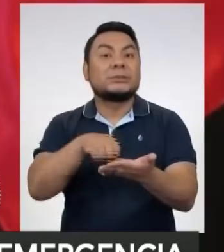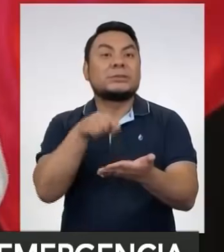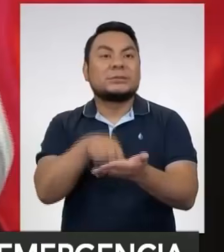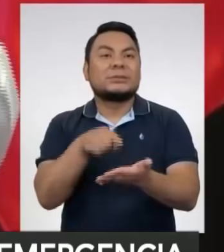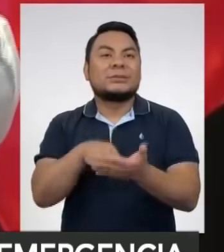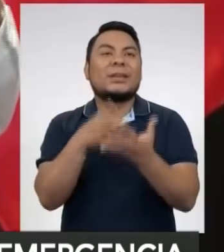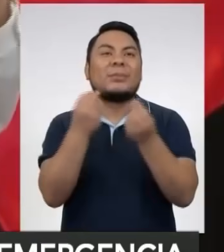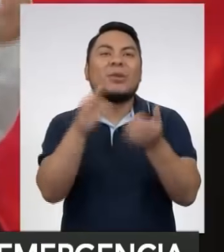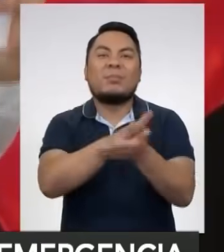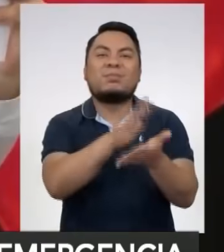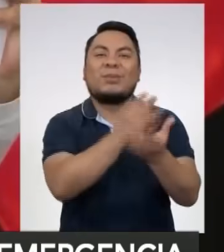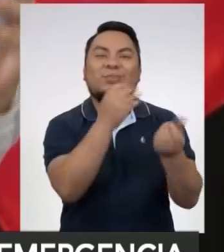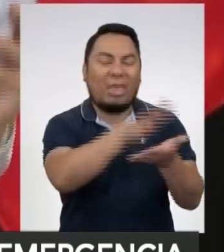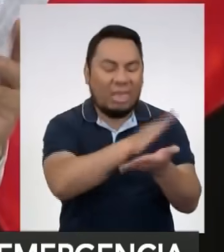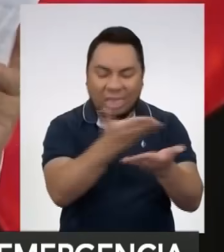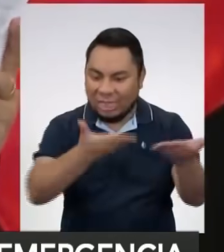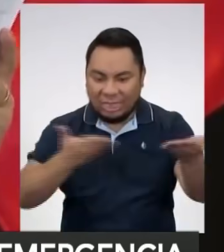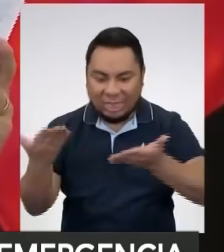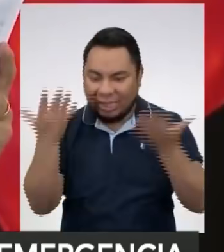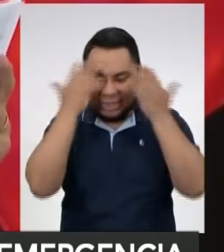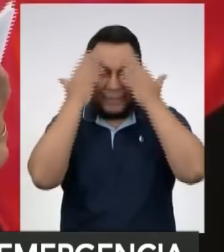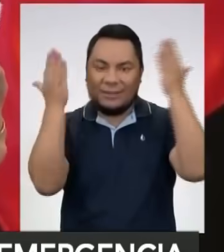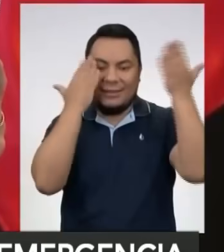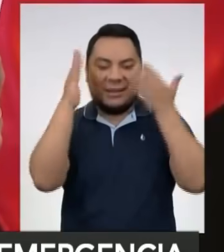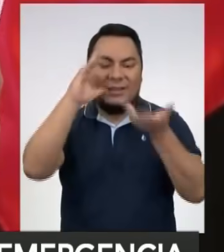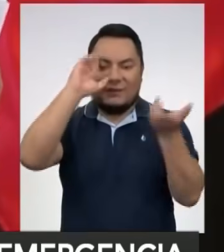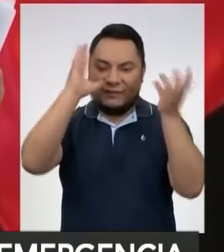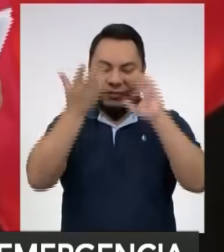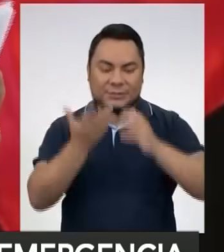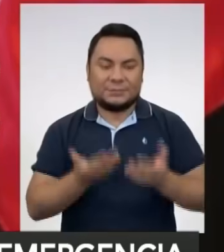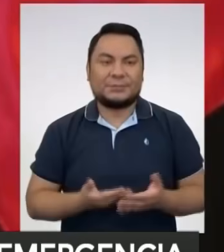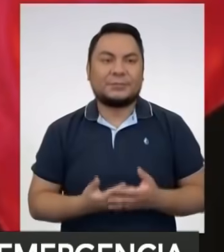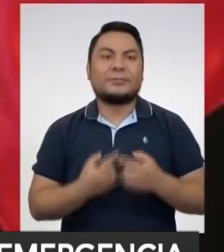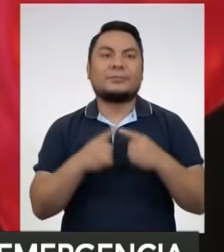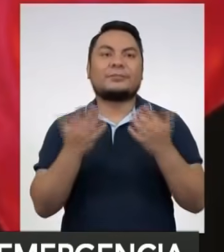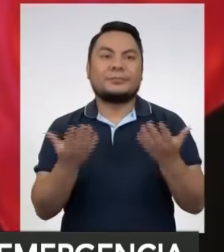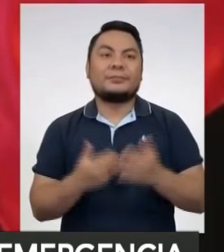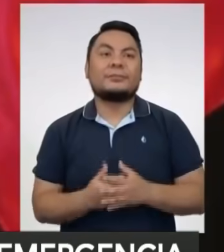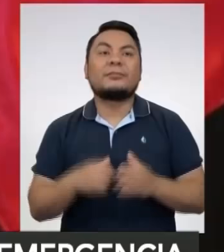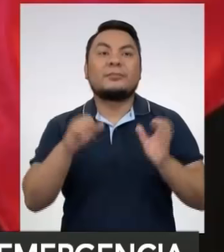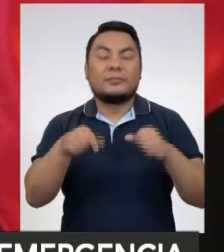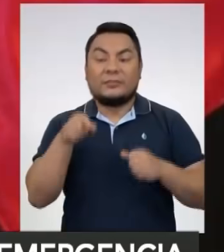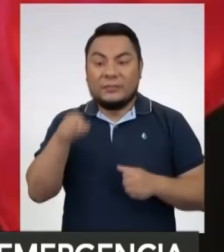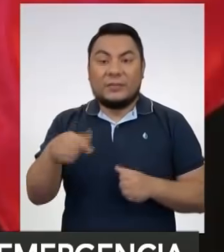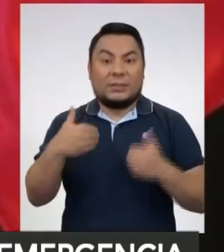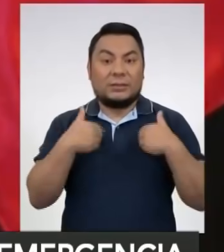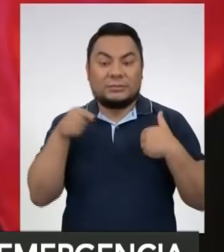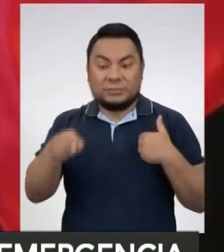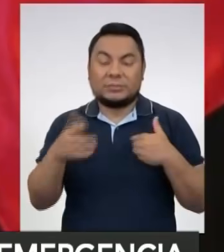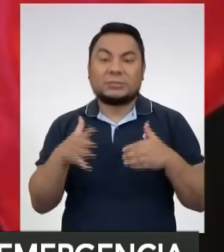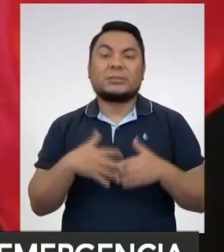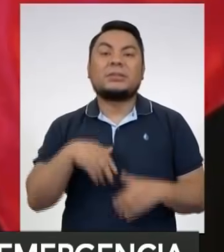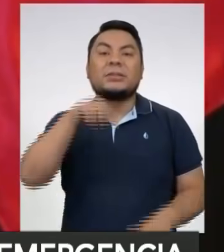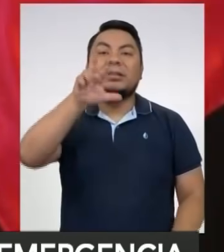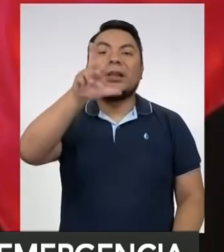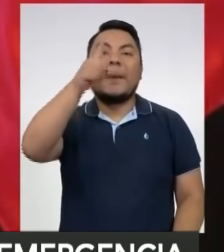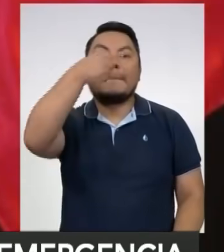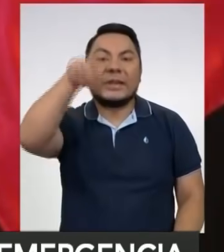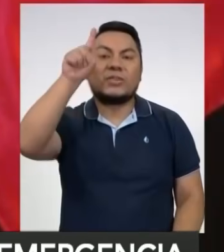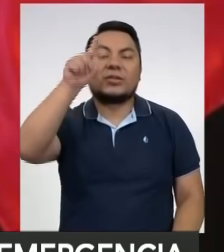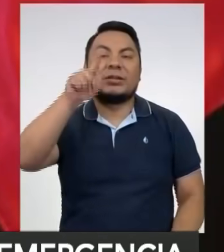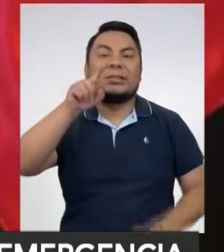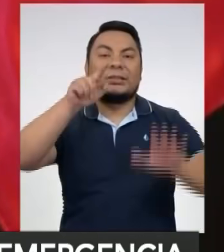tiene tantos documentos, hay veces se refunde, ¿no? Pero bueno, ¿y a qué tenemos? ¿No? Son